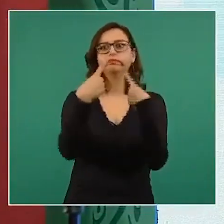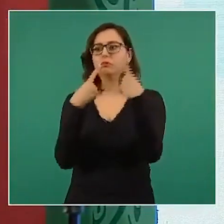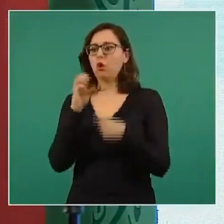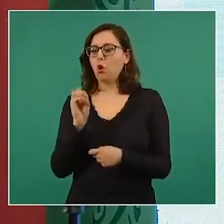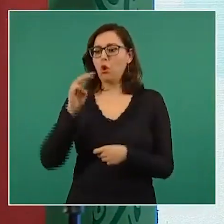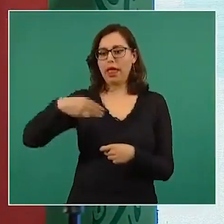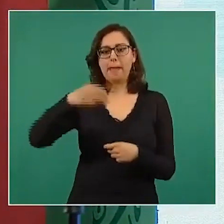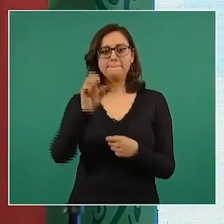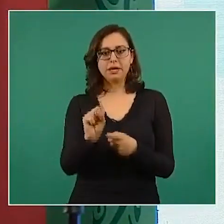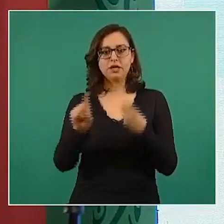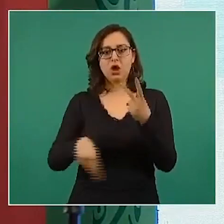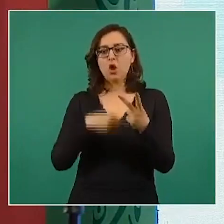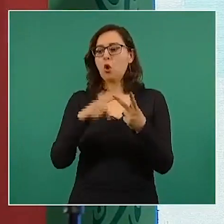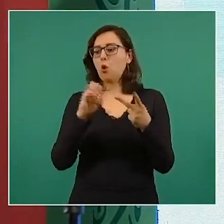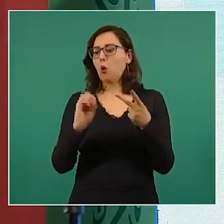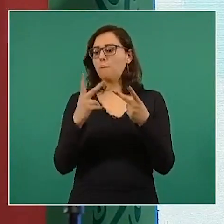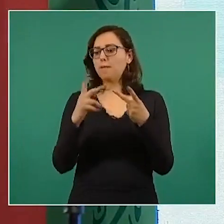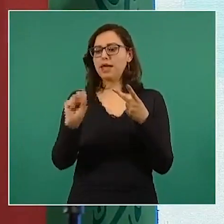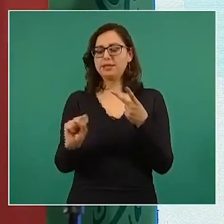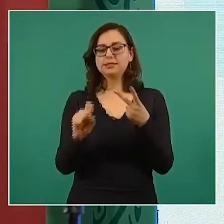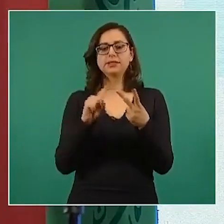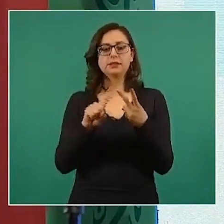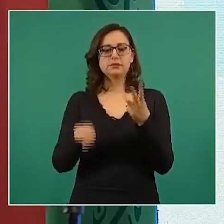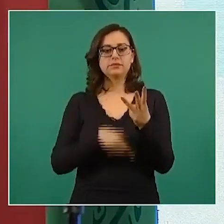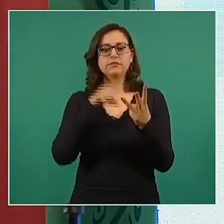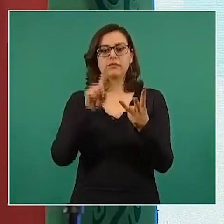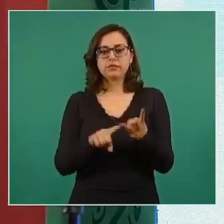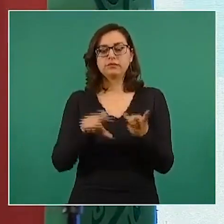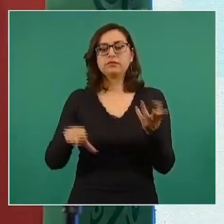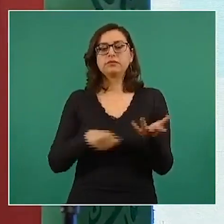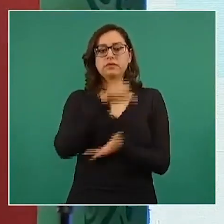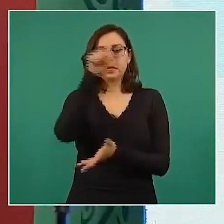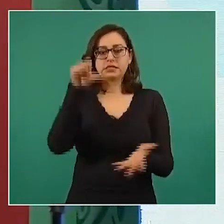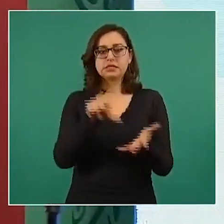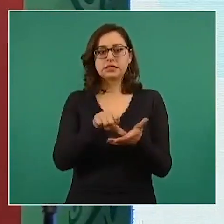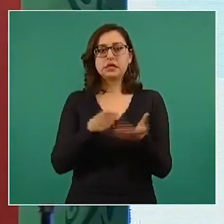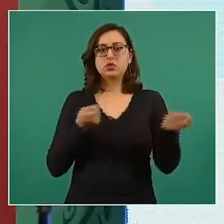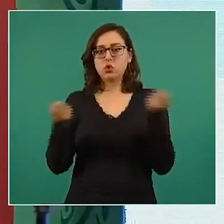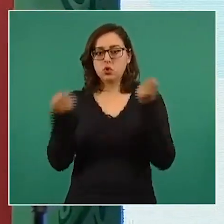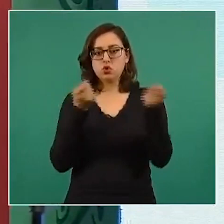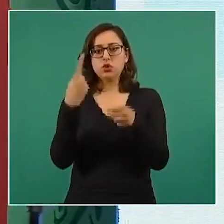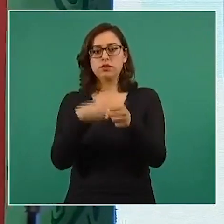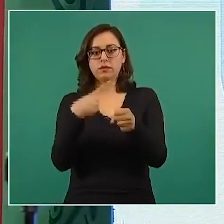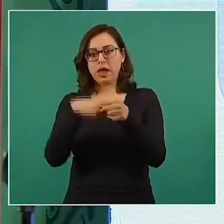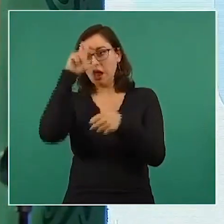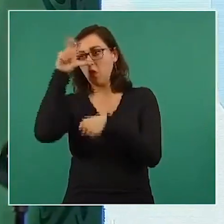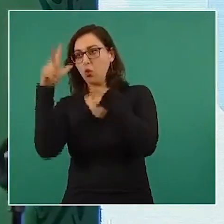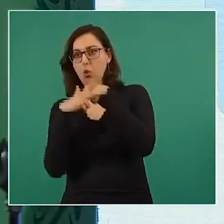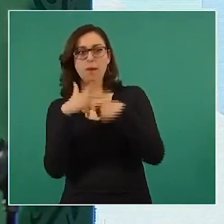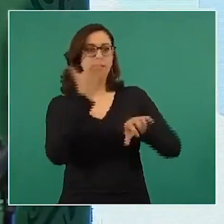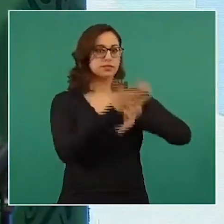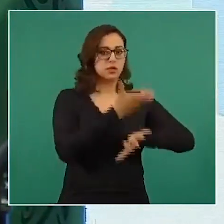Mundial de la Salud, la Organización Panamericana de la Salud, los Centros de Control de Enfermedades de Europa y de Estados Unidos, las diversas agencias de